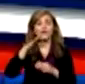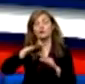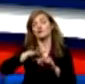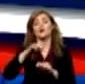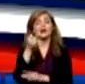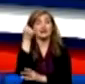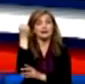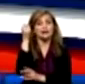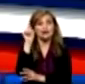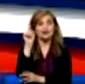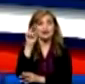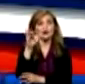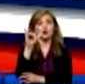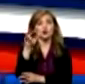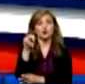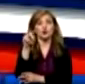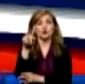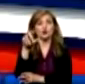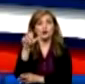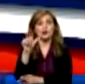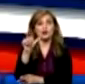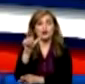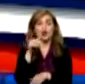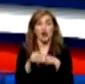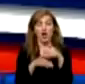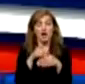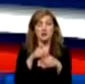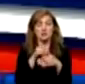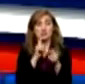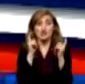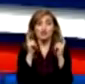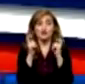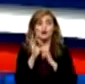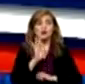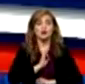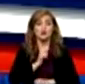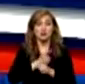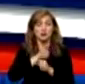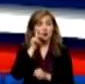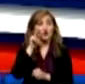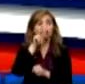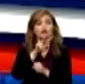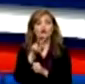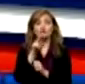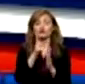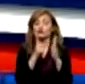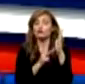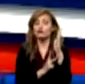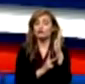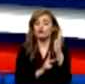Yunda. Esto con el fin de desarrollar un proceso de transición técnica ordenado bajo la supervisión del Programa de